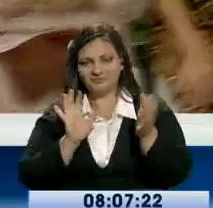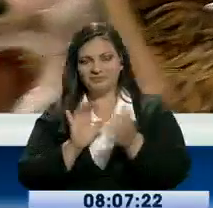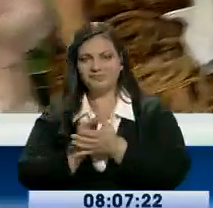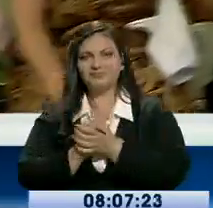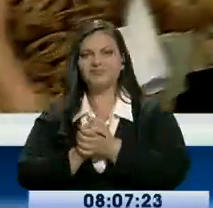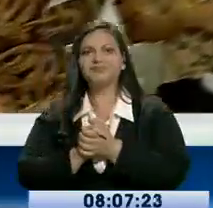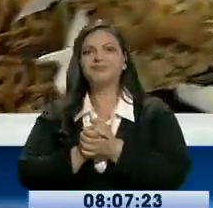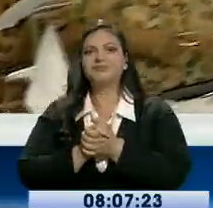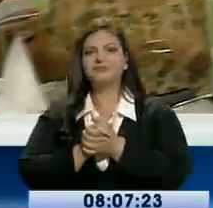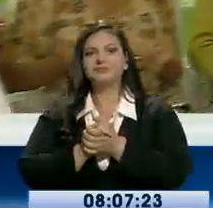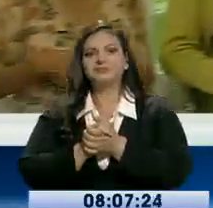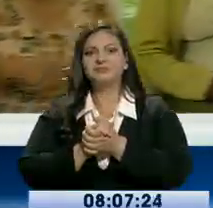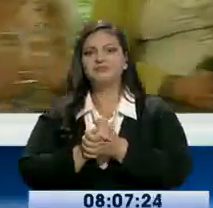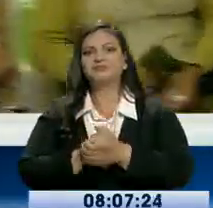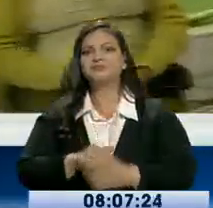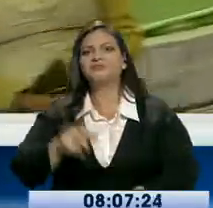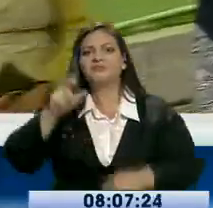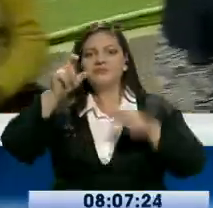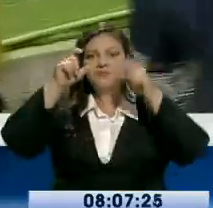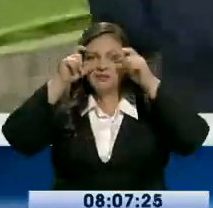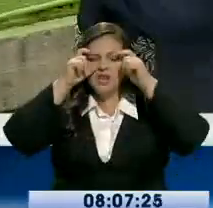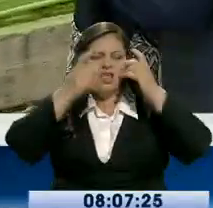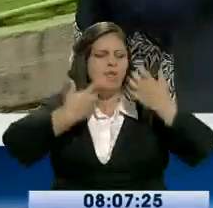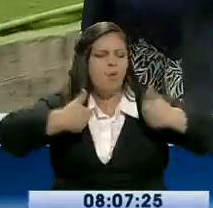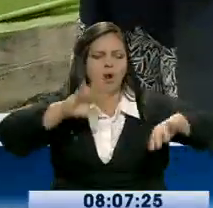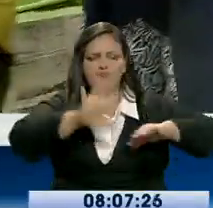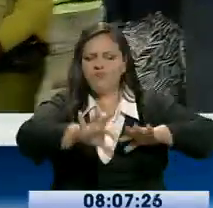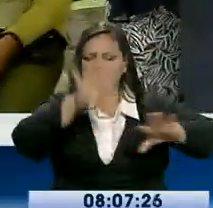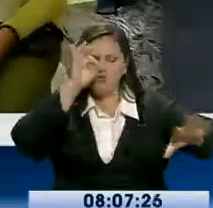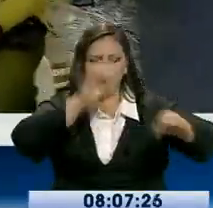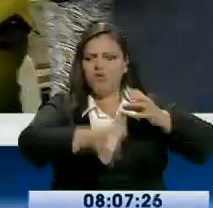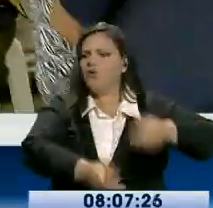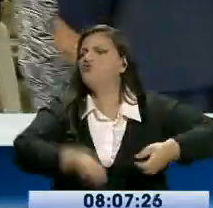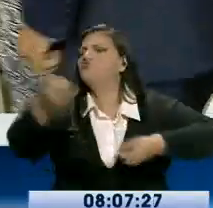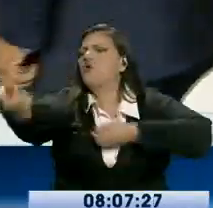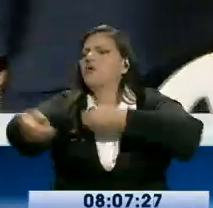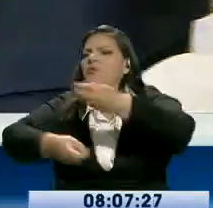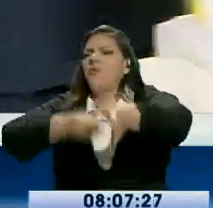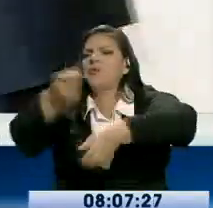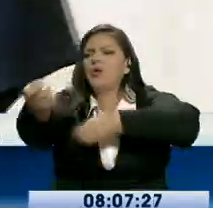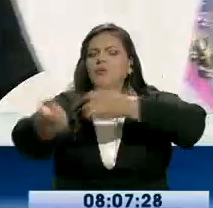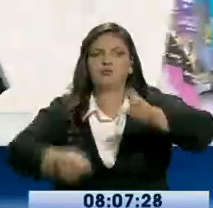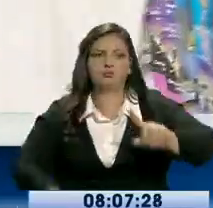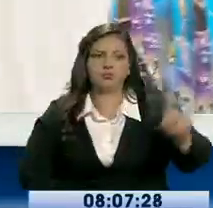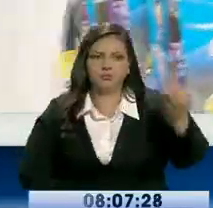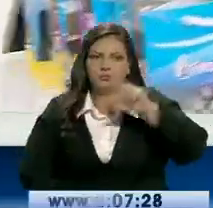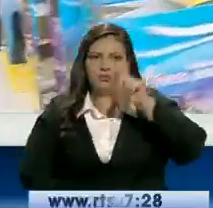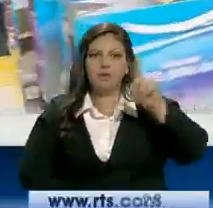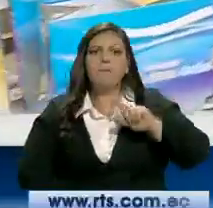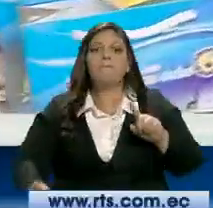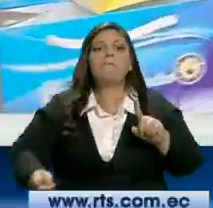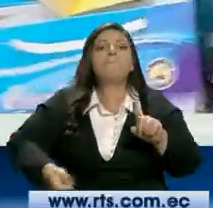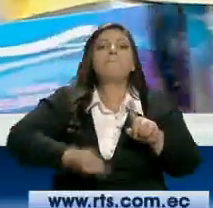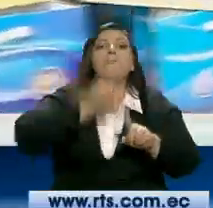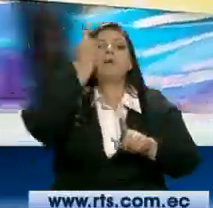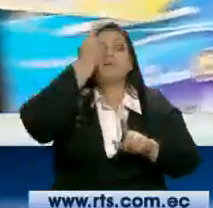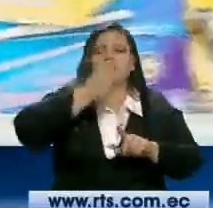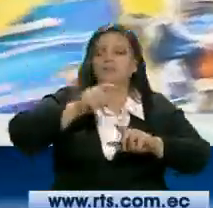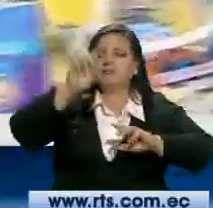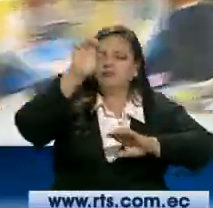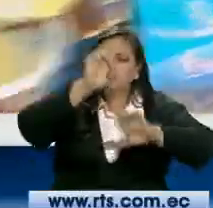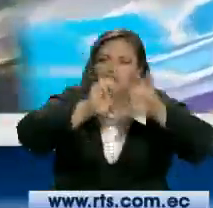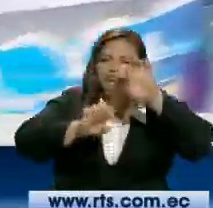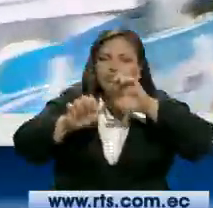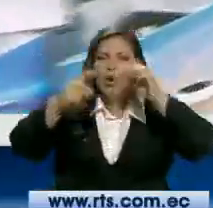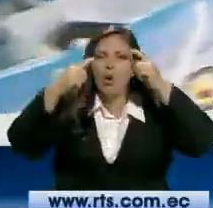lentes no es que vienen aquí, usted dice, tome este par de lentes y llévese. No, no, claro que no, estamos haciendo el examen visual para ver esto de aquí, es un lente